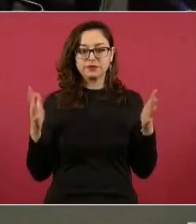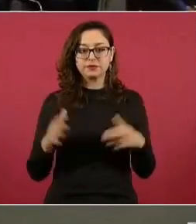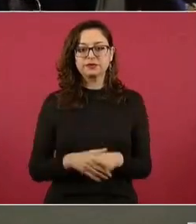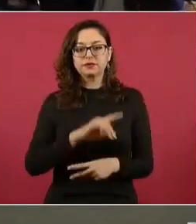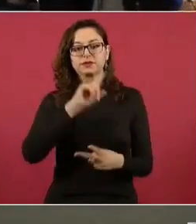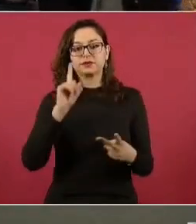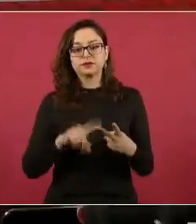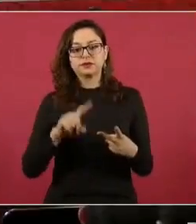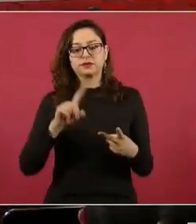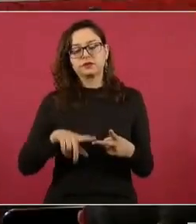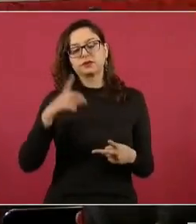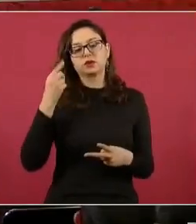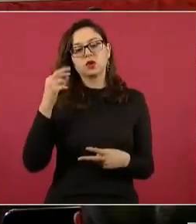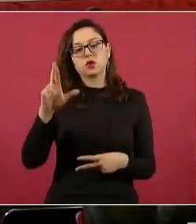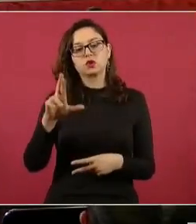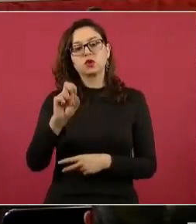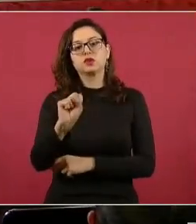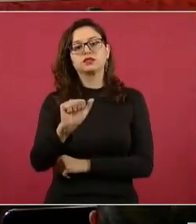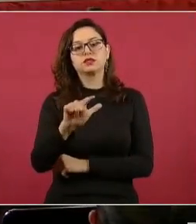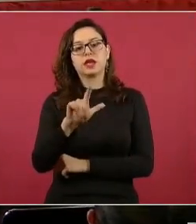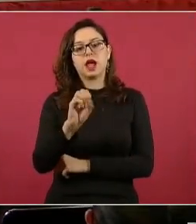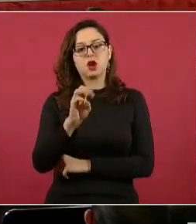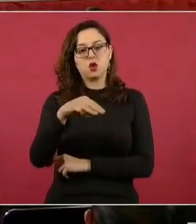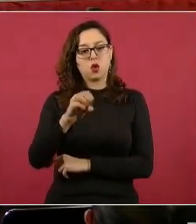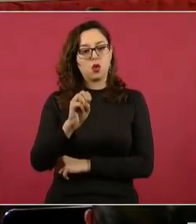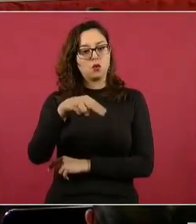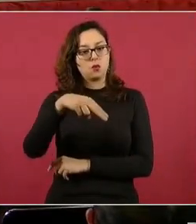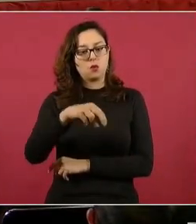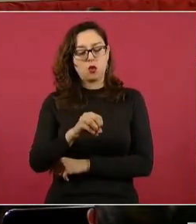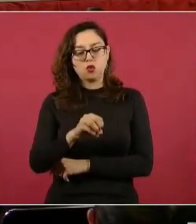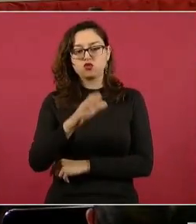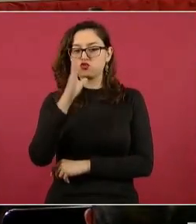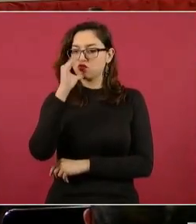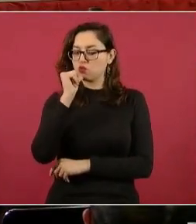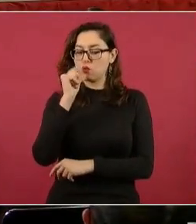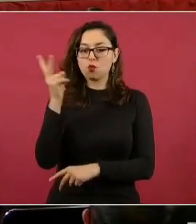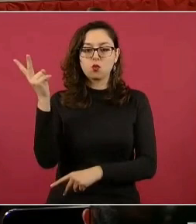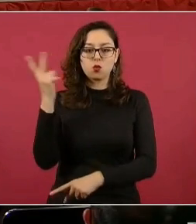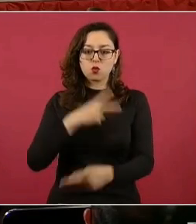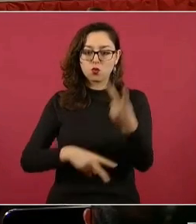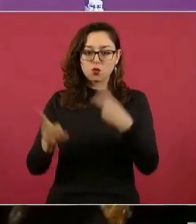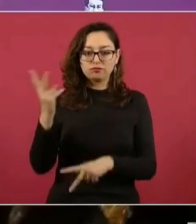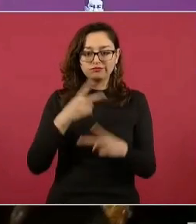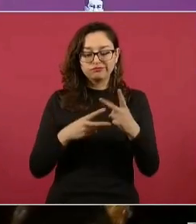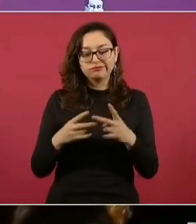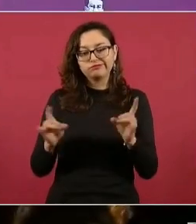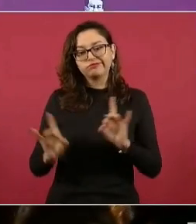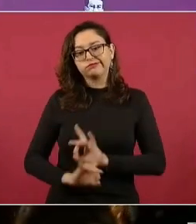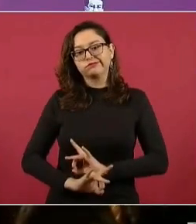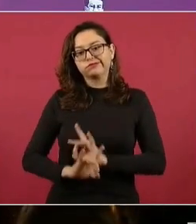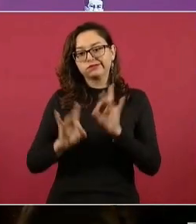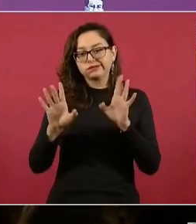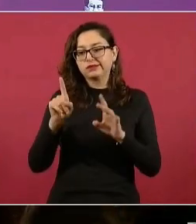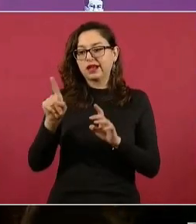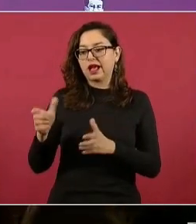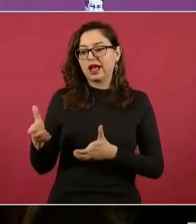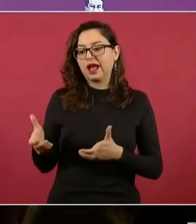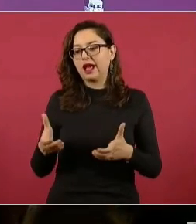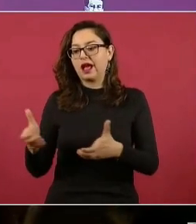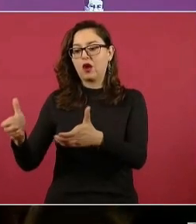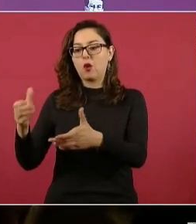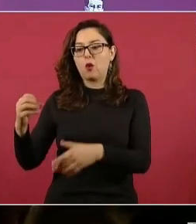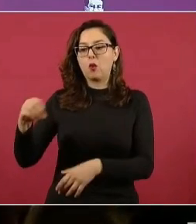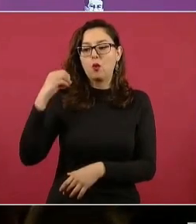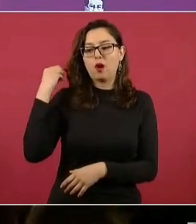y por el doctor salomón a gmac que no pudo asistir porque ayer hubo un problema y en la carretera de oaxaca a